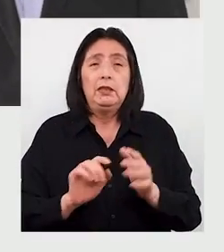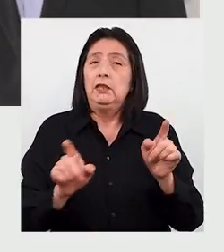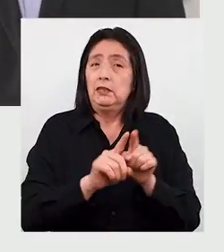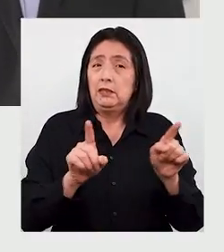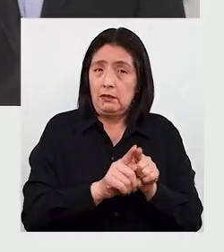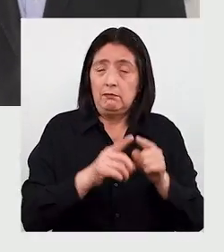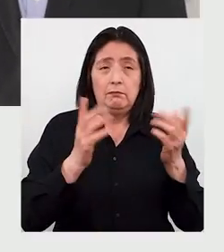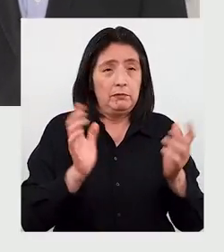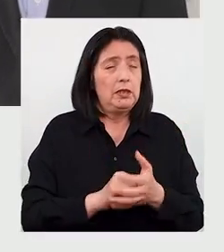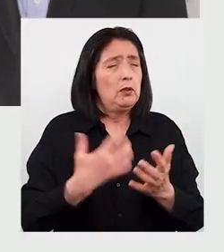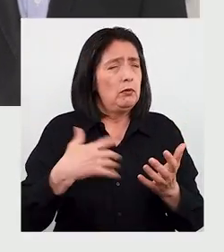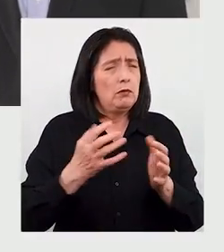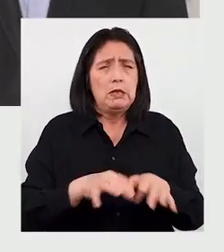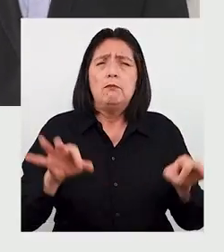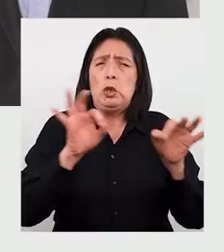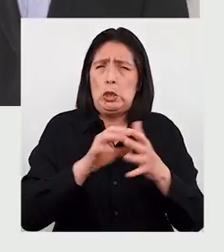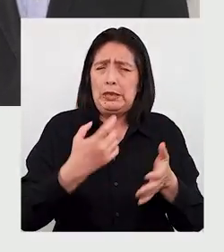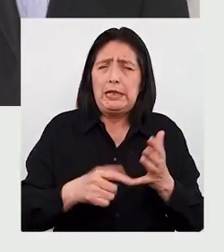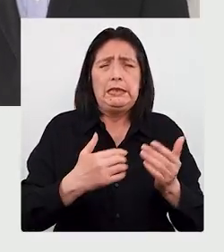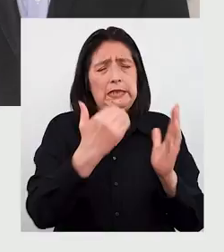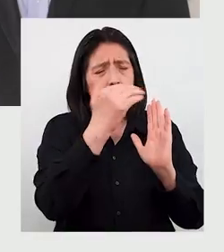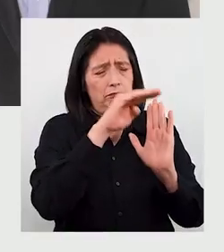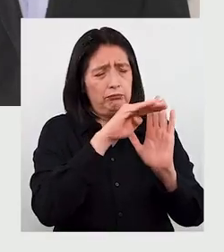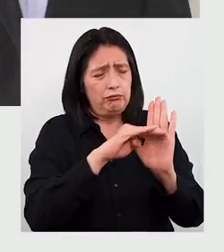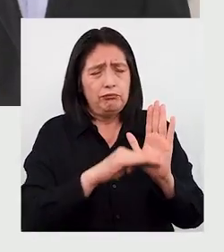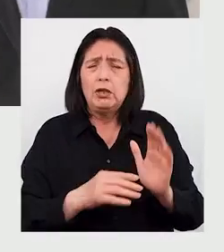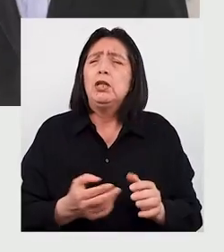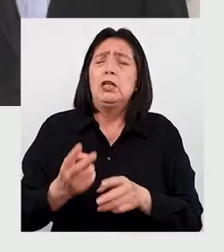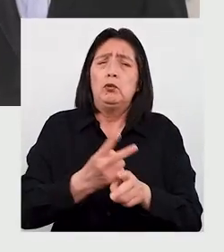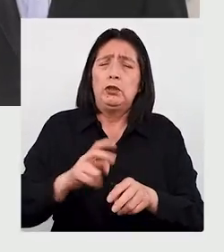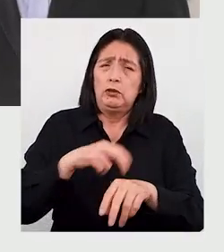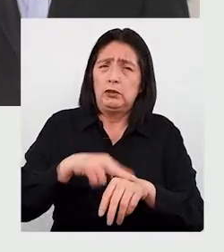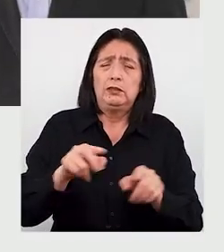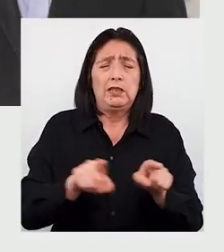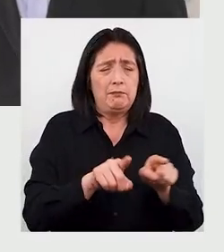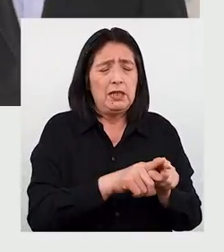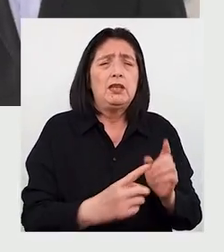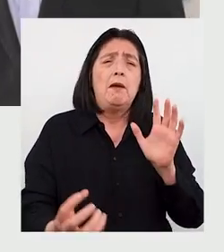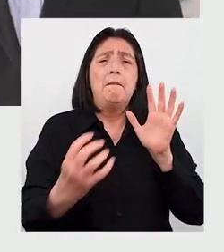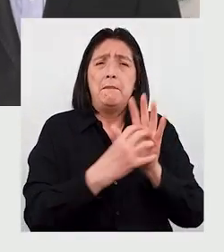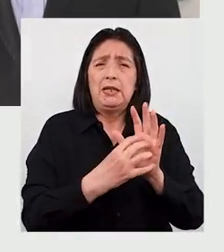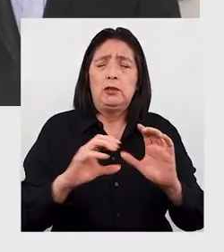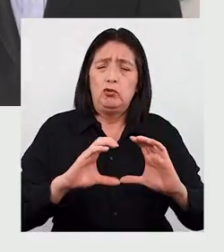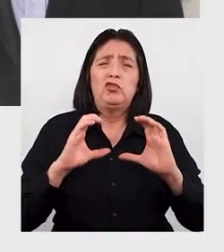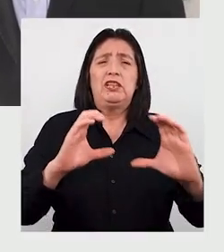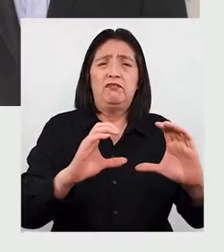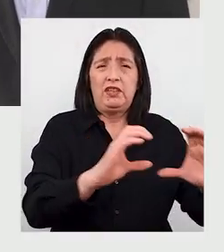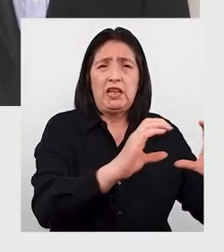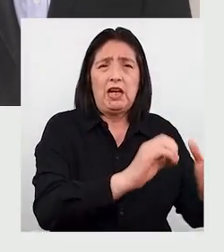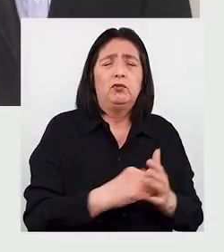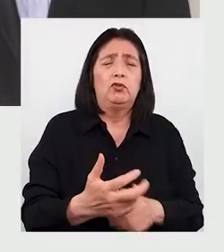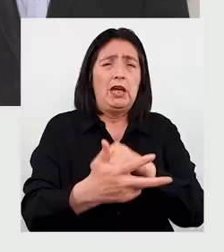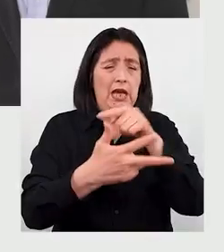Asimismo, y dada la importancia de los estándares de sostenibilidad, hemos desarrollado además marcas de certificación